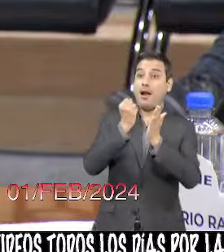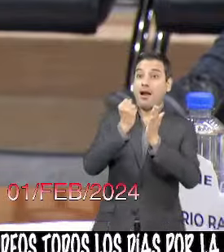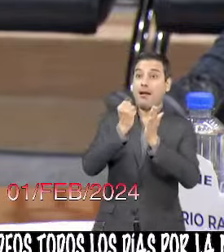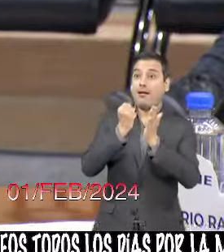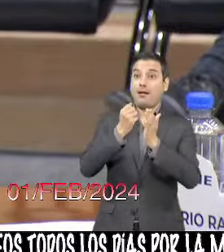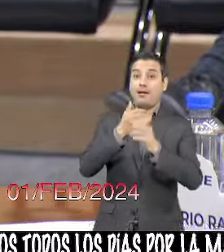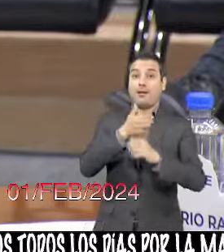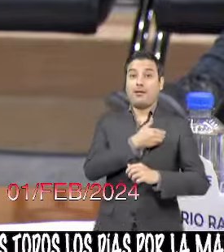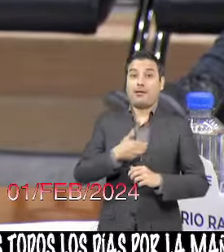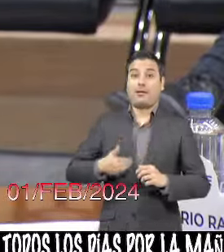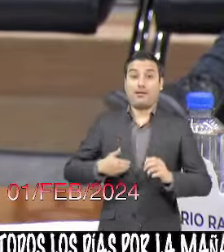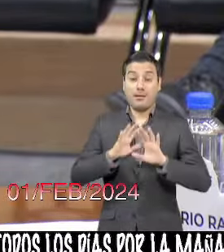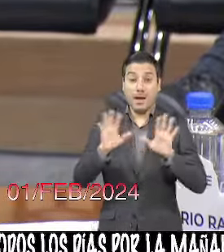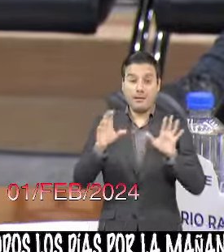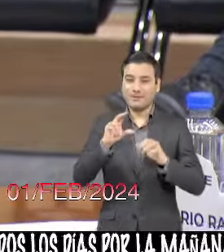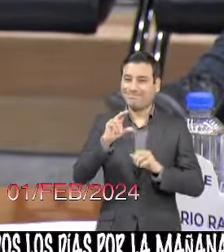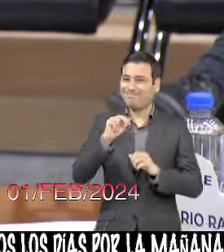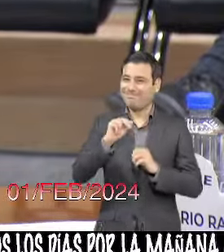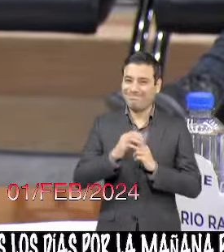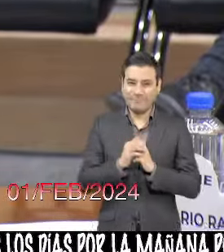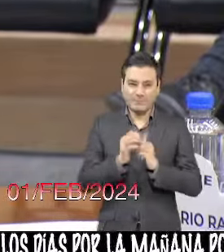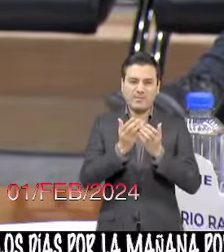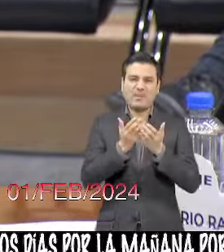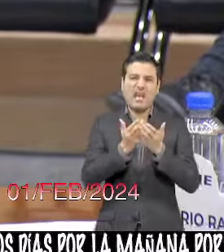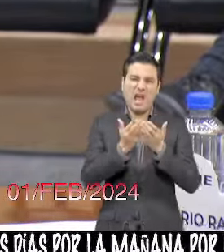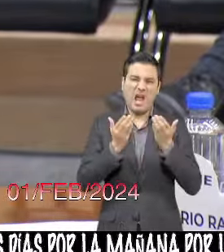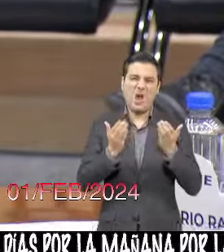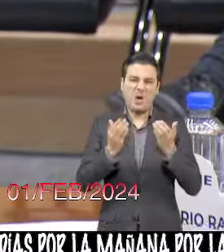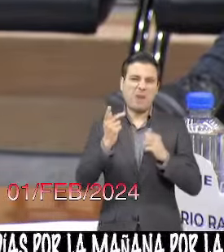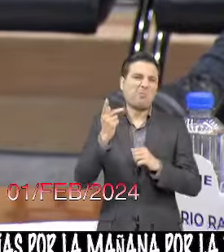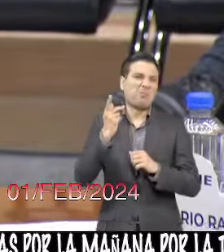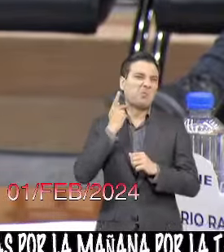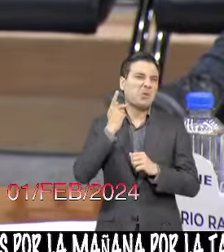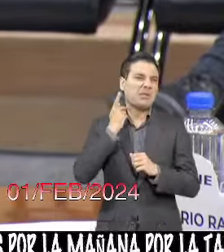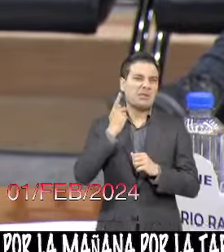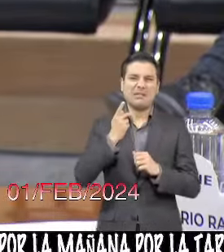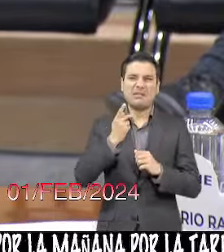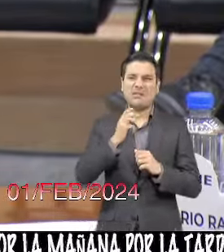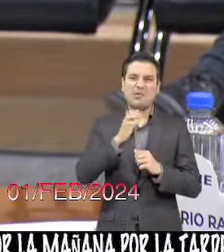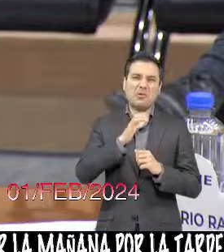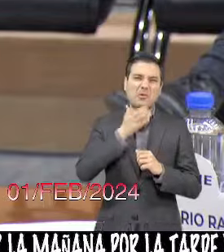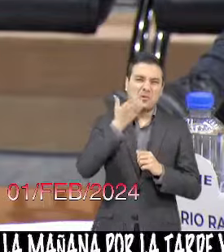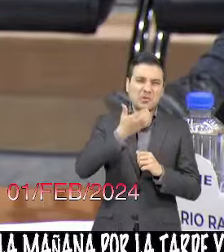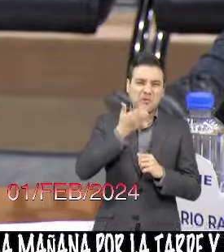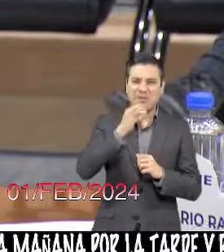En los nuevos tiempos de la política actual se privilegia la polarización,